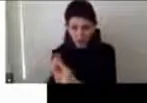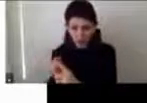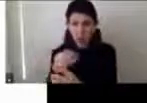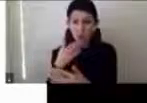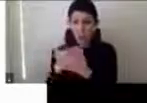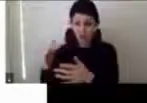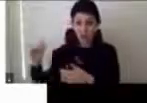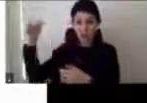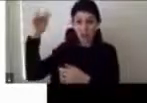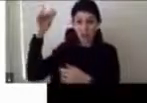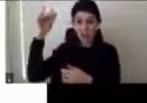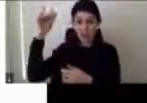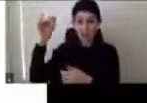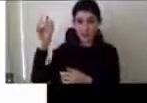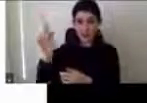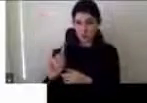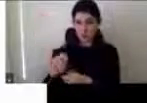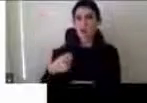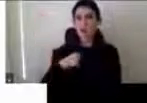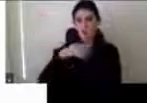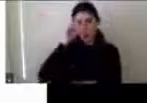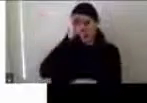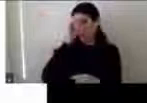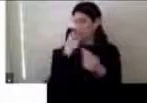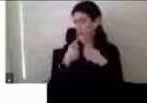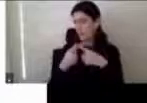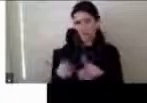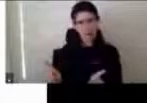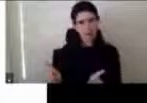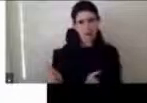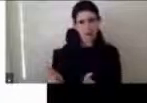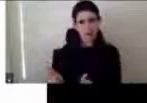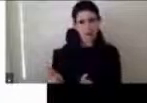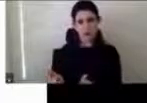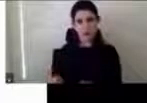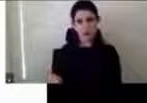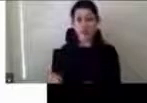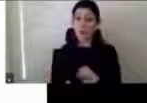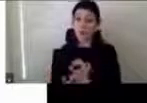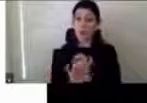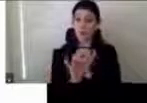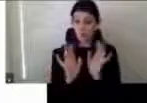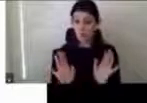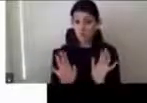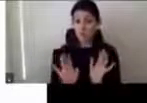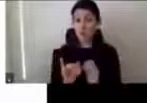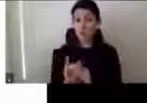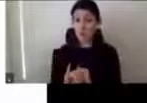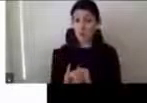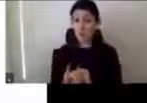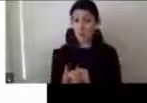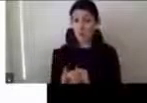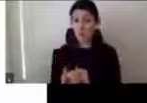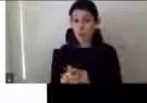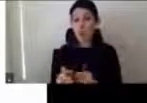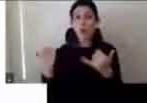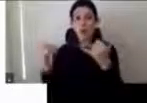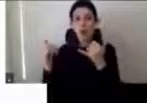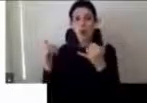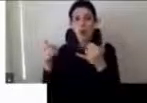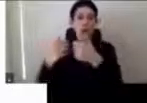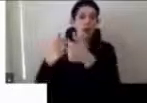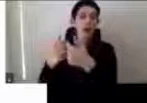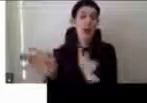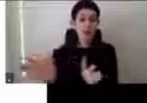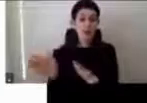Yo opino todo lo contrario. Sin embargo, claramente se pasa aquí del juego libre que veíamos